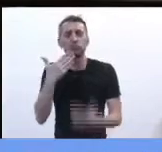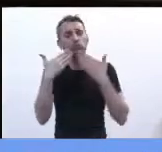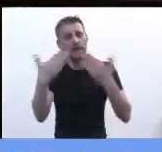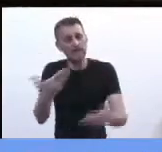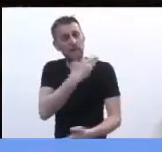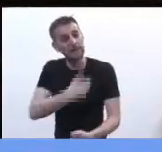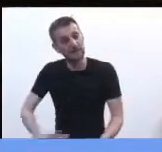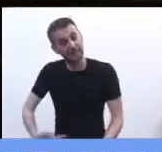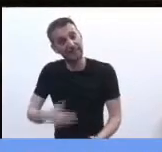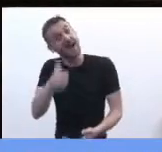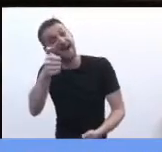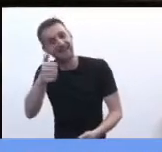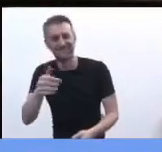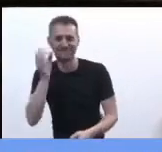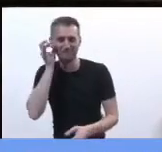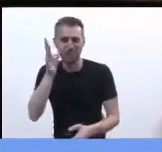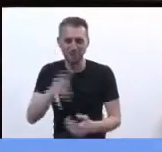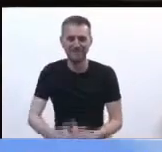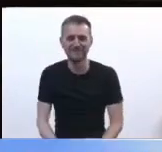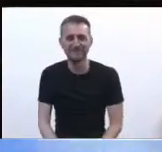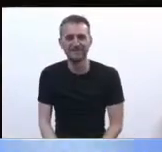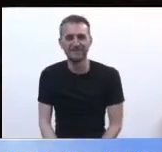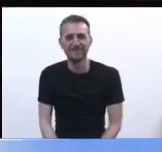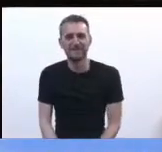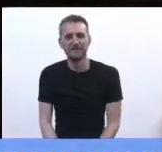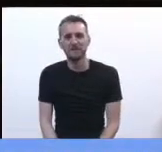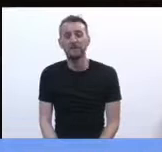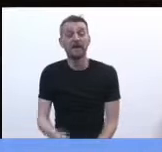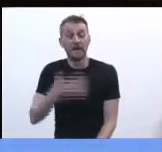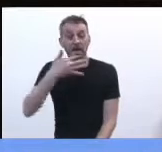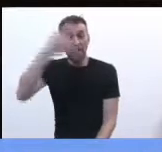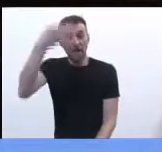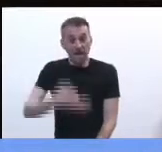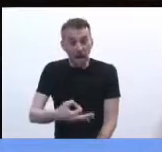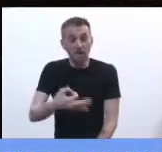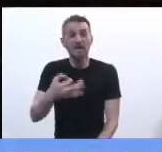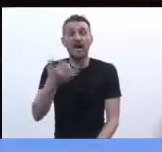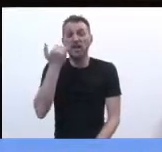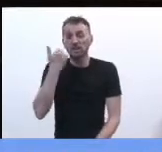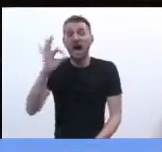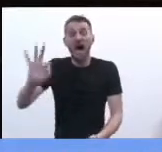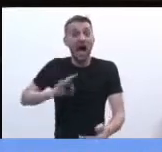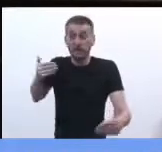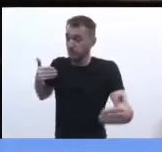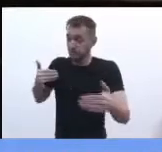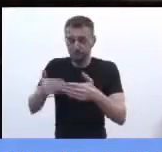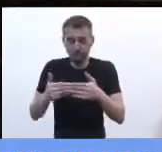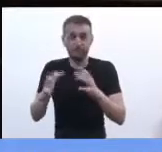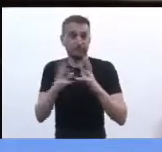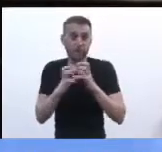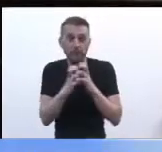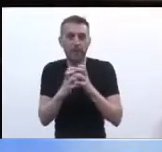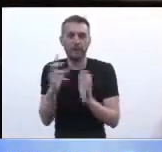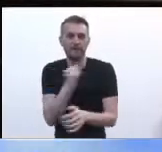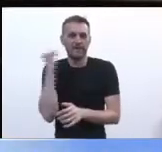presidente bueno la verdad que terminando el año con un debate tan